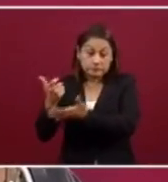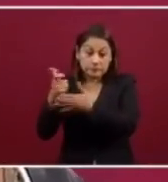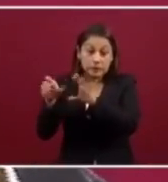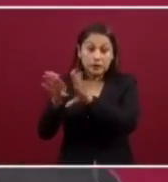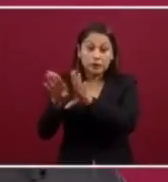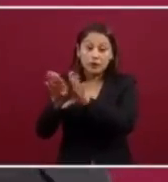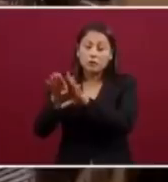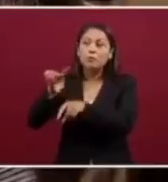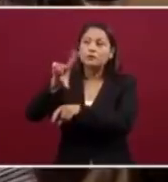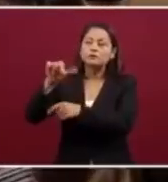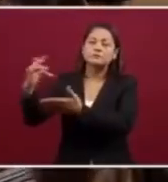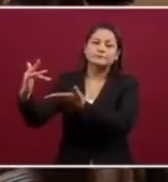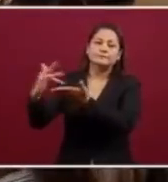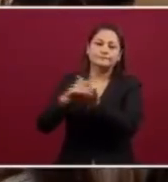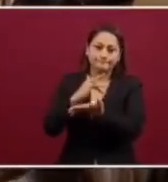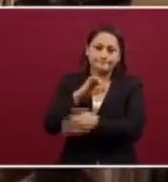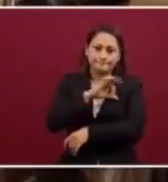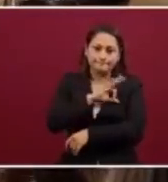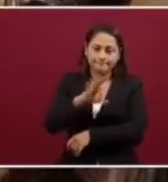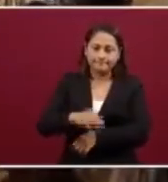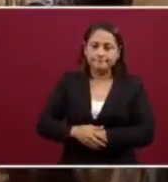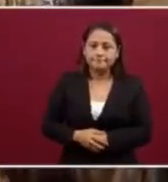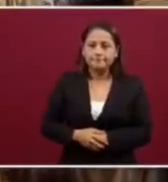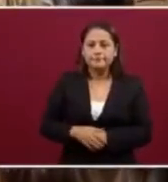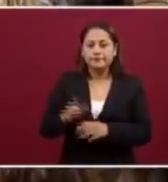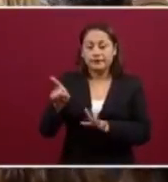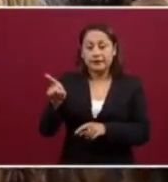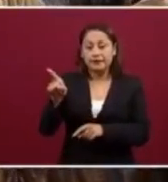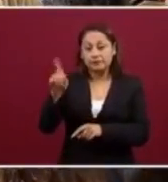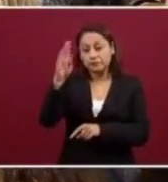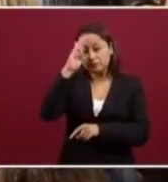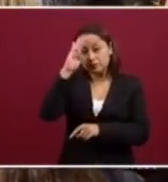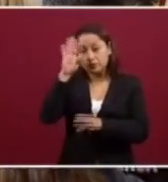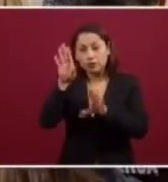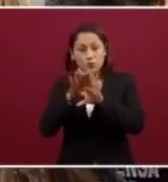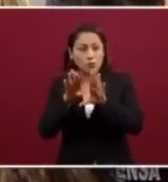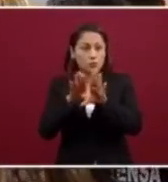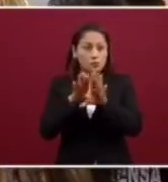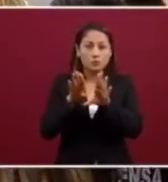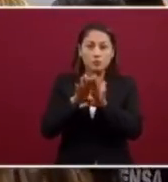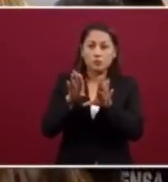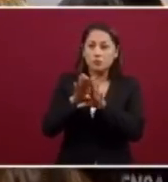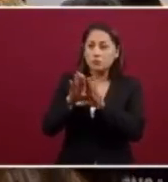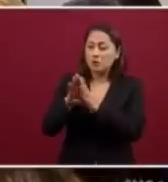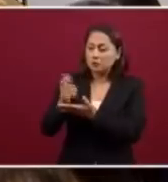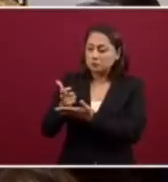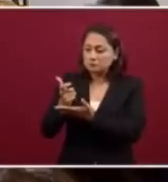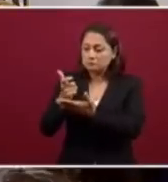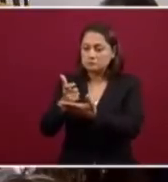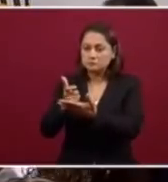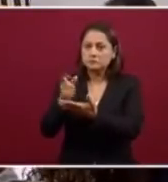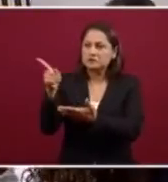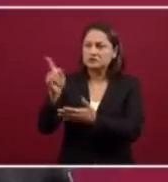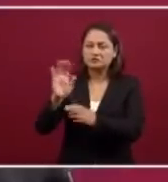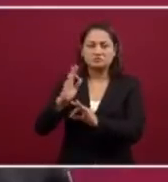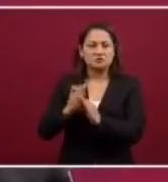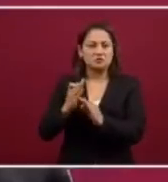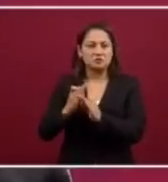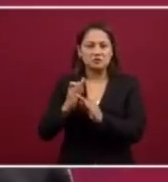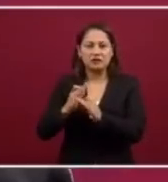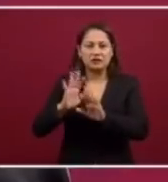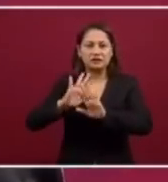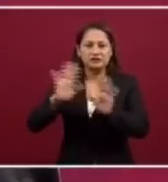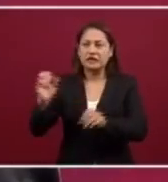los próximos meses y autorizar a fin de año para empezar a trabajar con inversiones, ya dan el respaldo a este Plan de Desarrollo